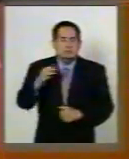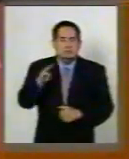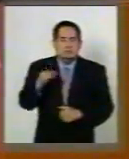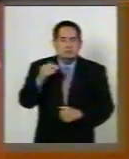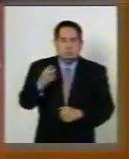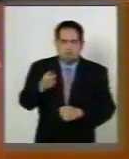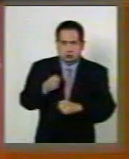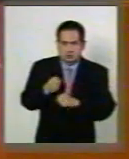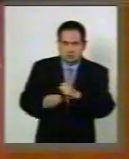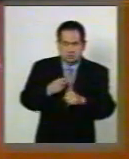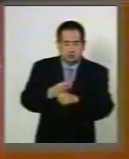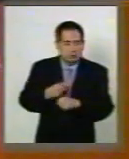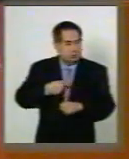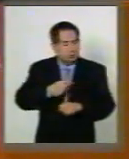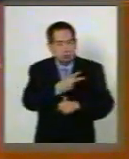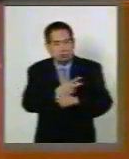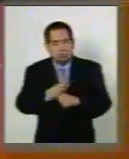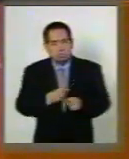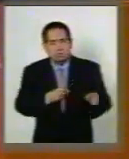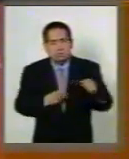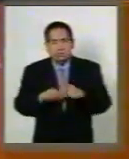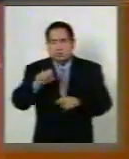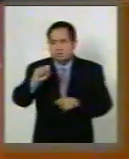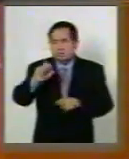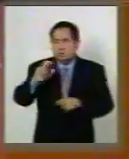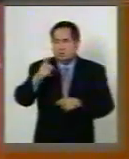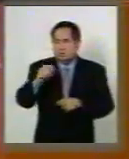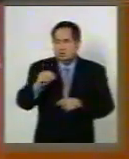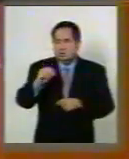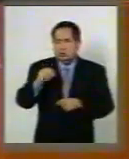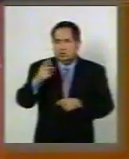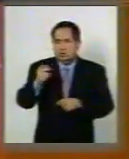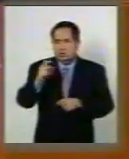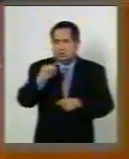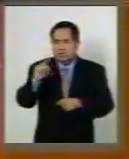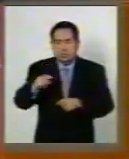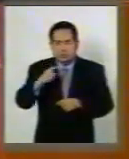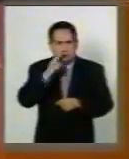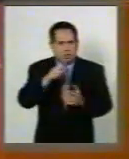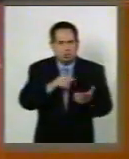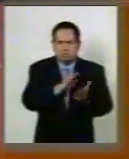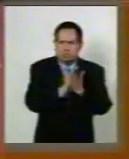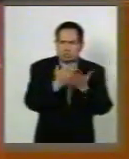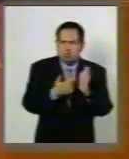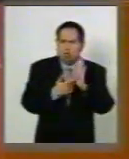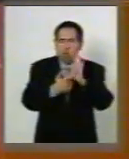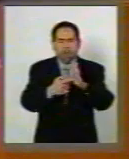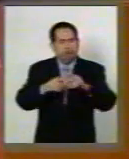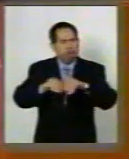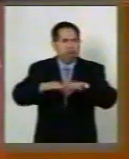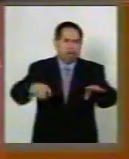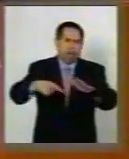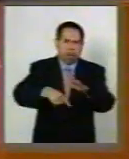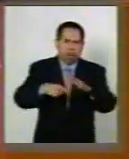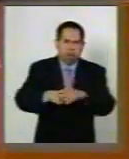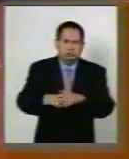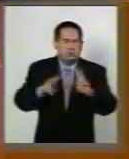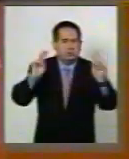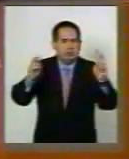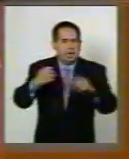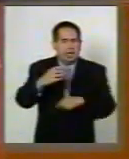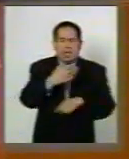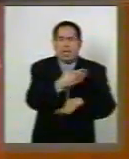año invité a Sergio González Rodríguez a que presentara este libro aquí, Campo de